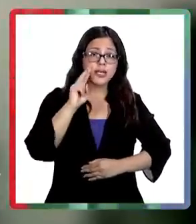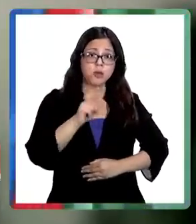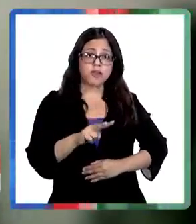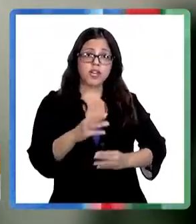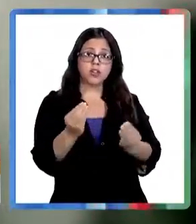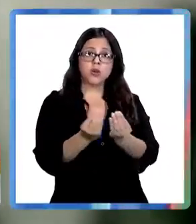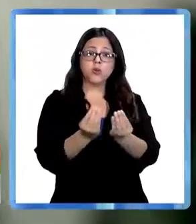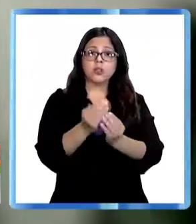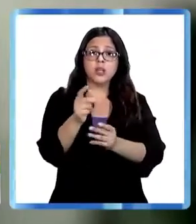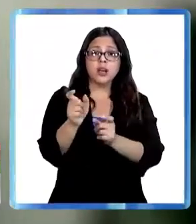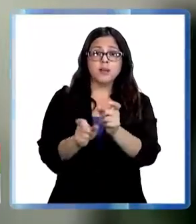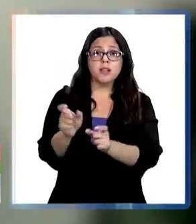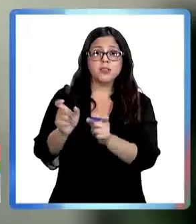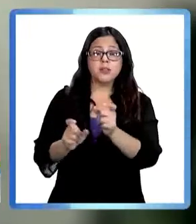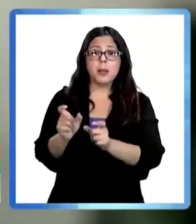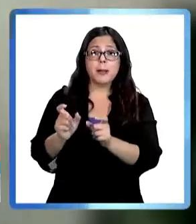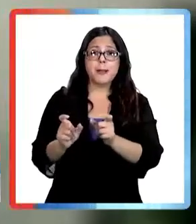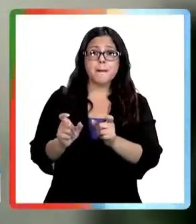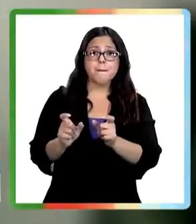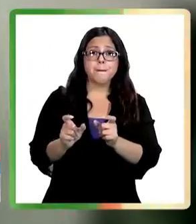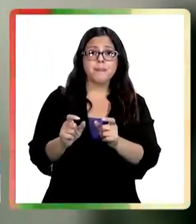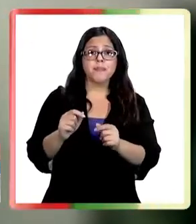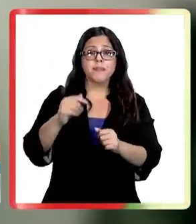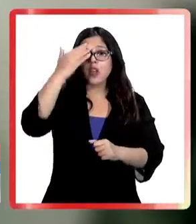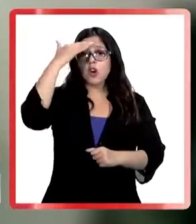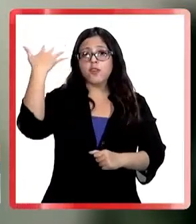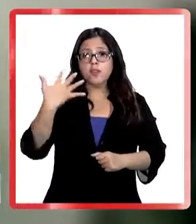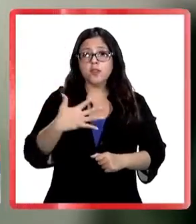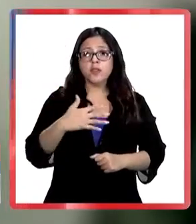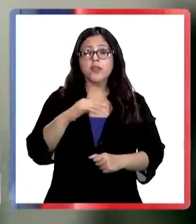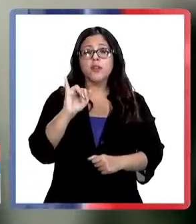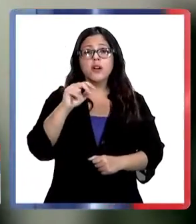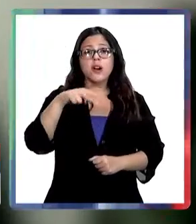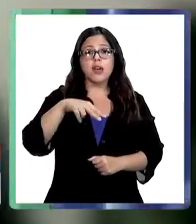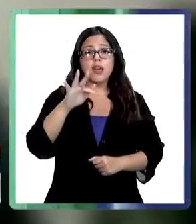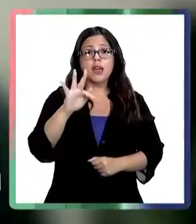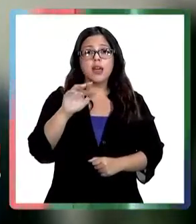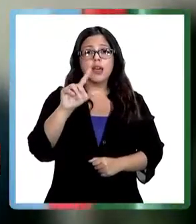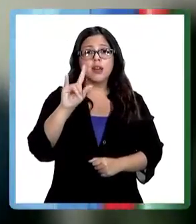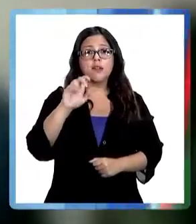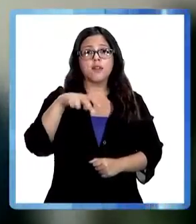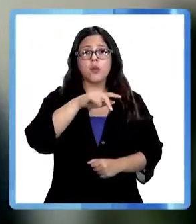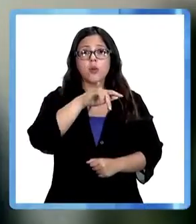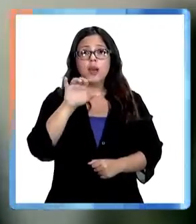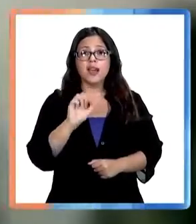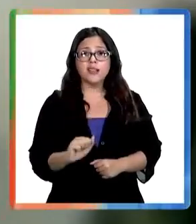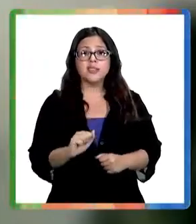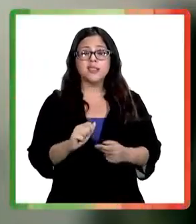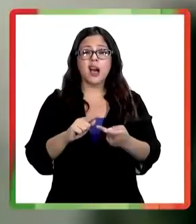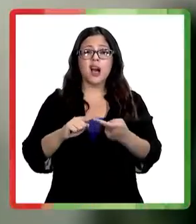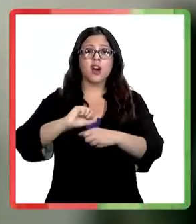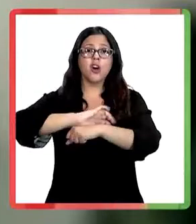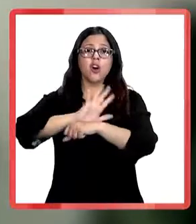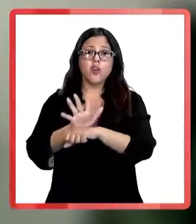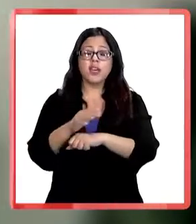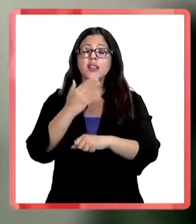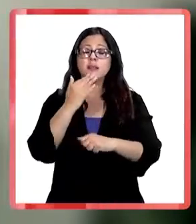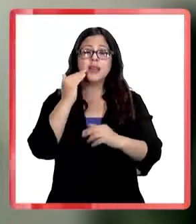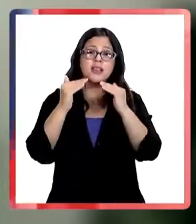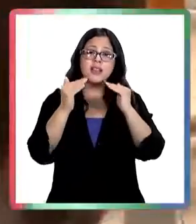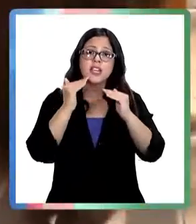viendo mucha consulta ambulatoria de niños febriles con influenza, probablemente, menos con COVID, muchos niños con